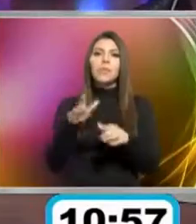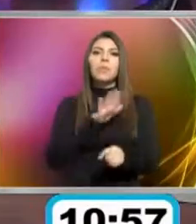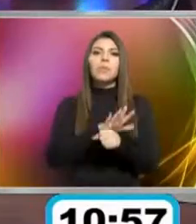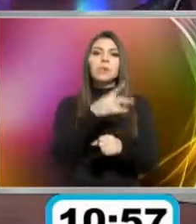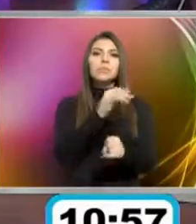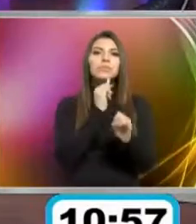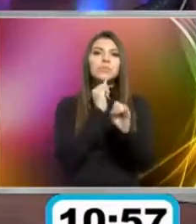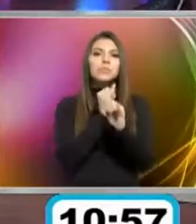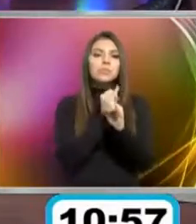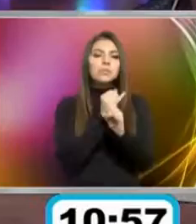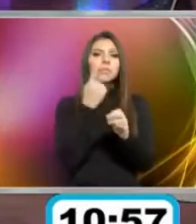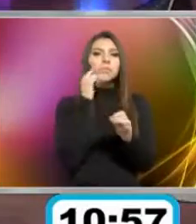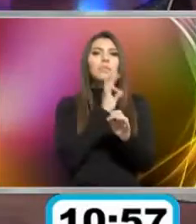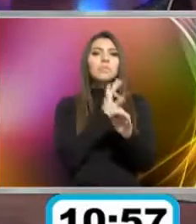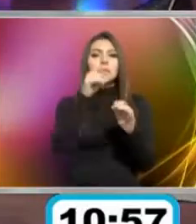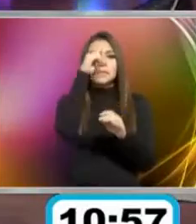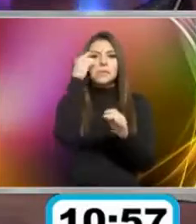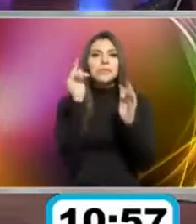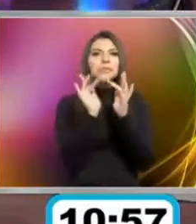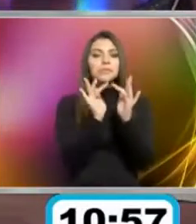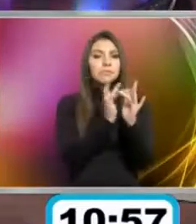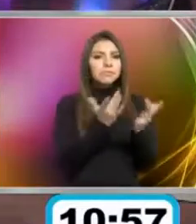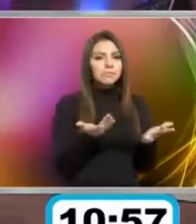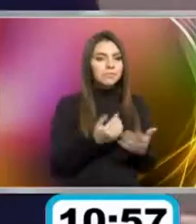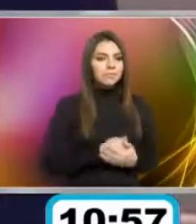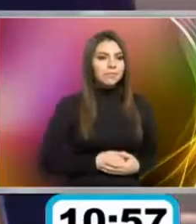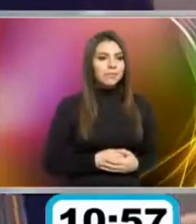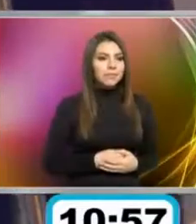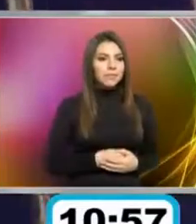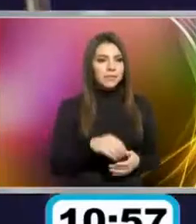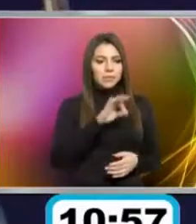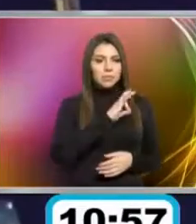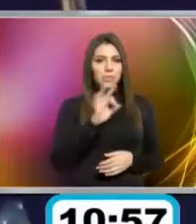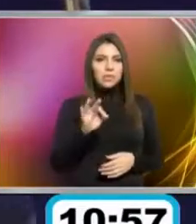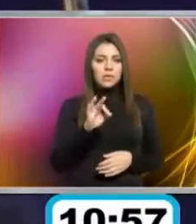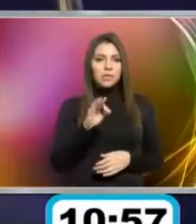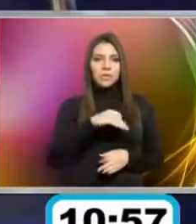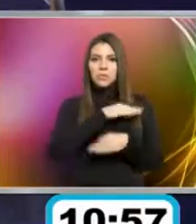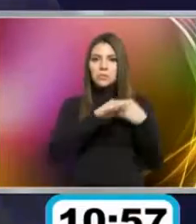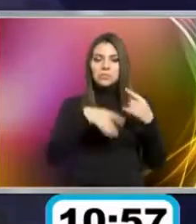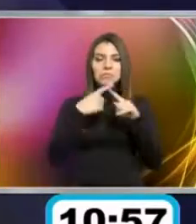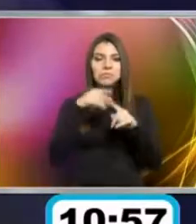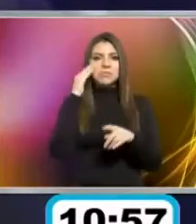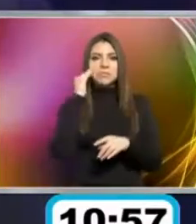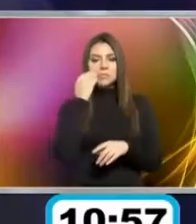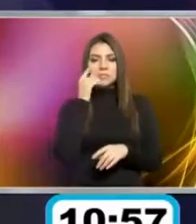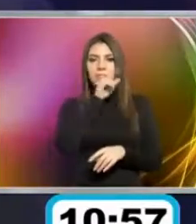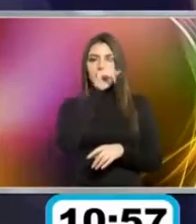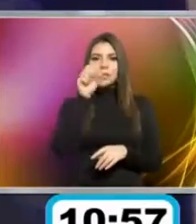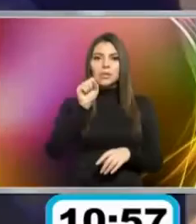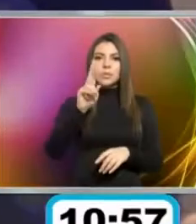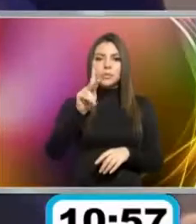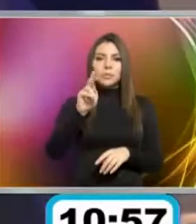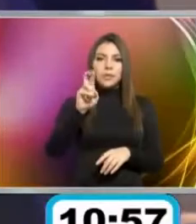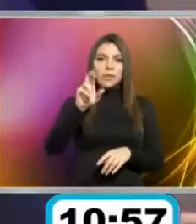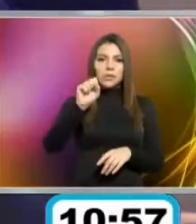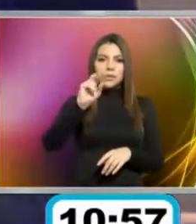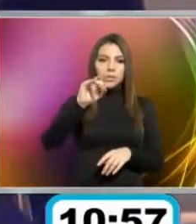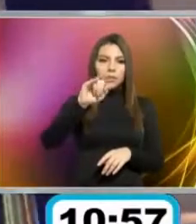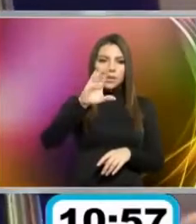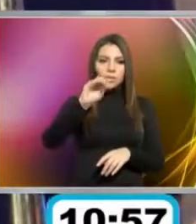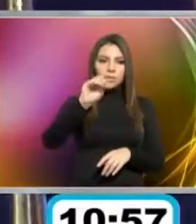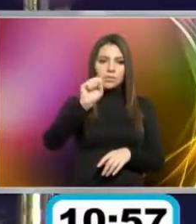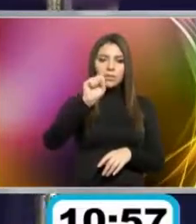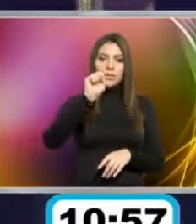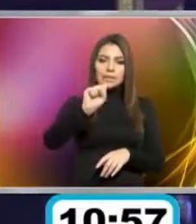redes sociales, cómo podemos contactarlos. Adelante. Sí, nos pueden encontrar en todas las redes como Supersónicos Ska. Así